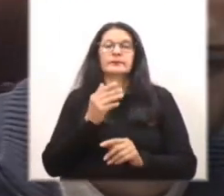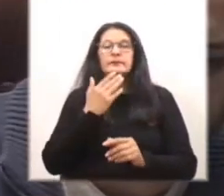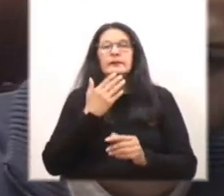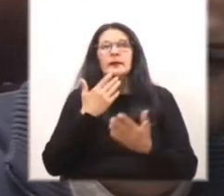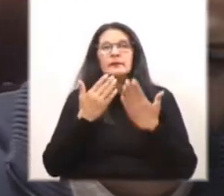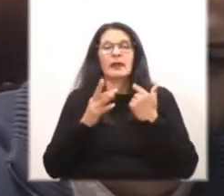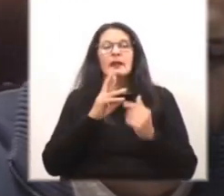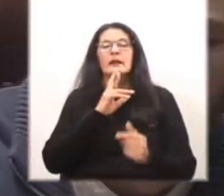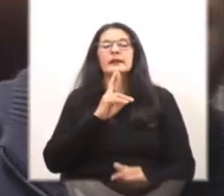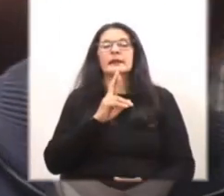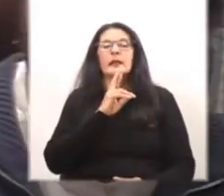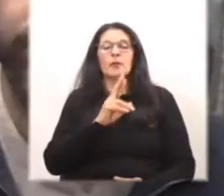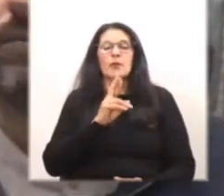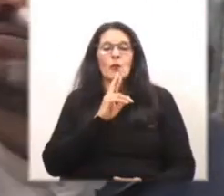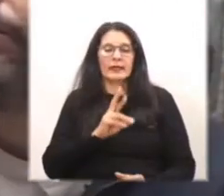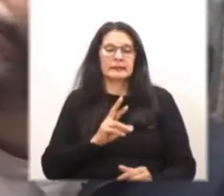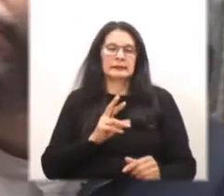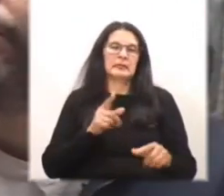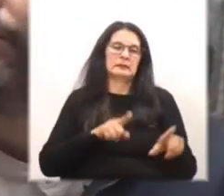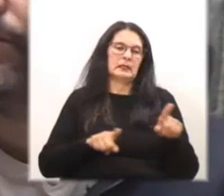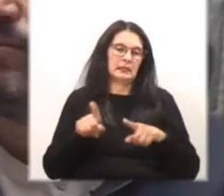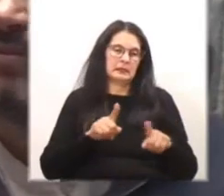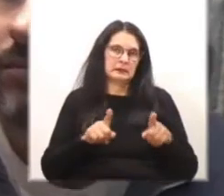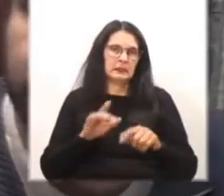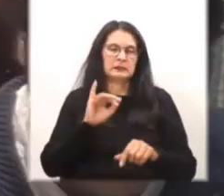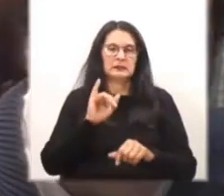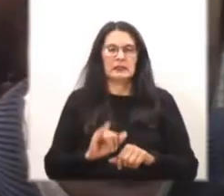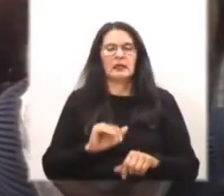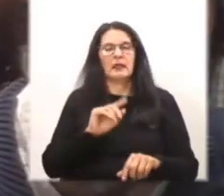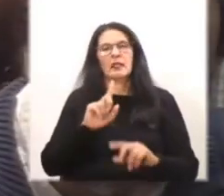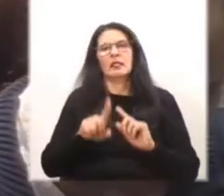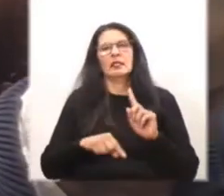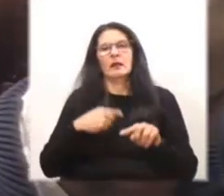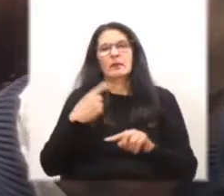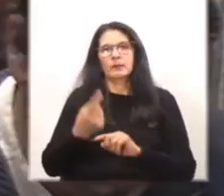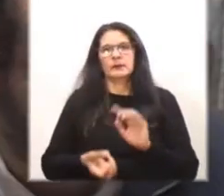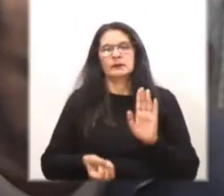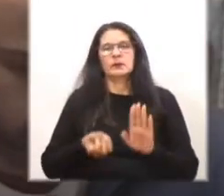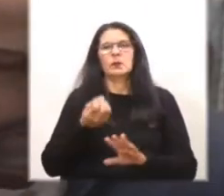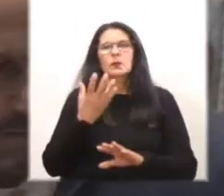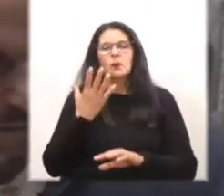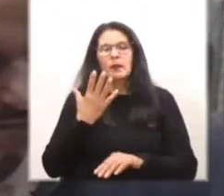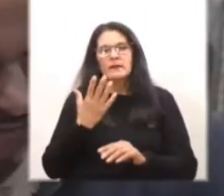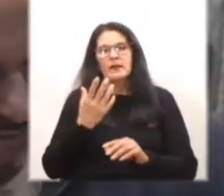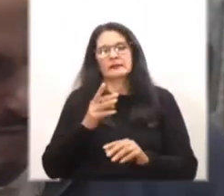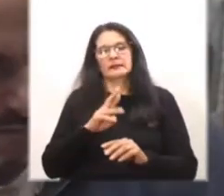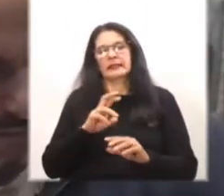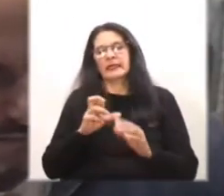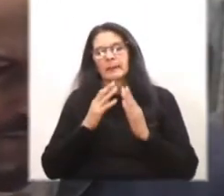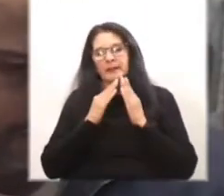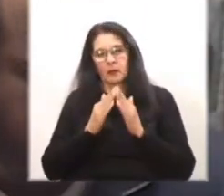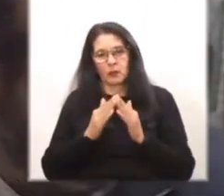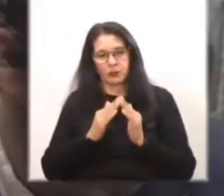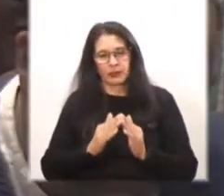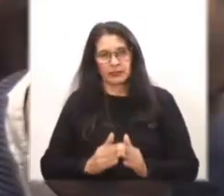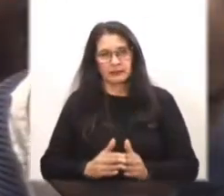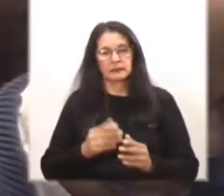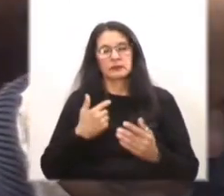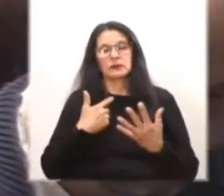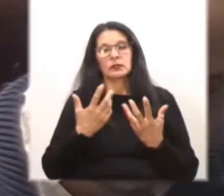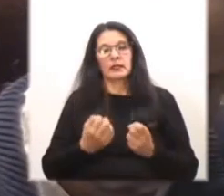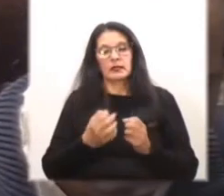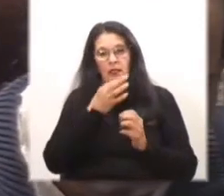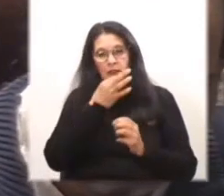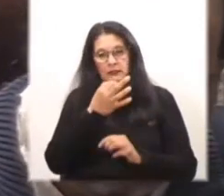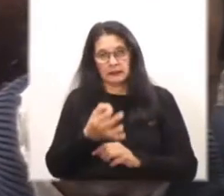de las delegaciones y después una nueva intervención con repreguntas, quiero decirle que tengo